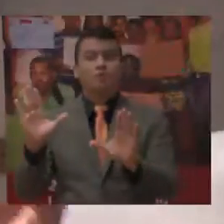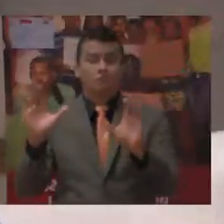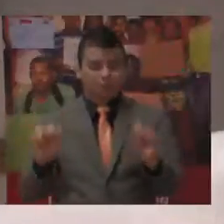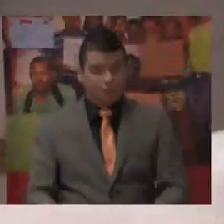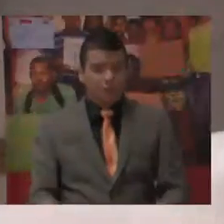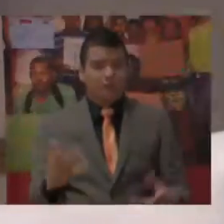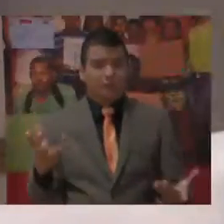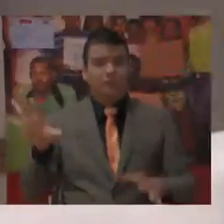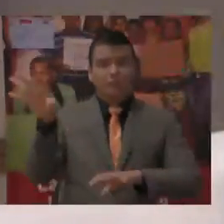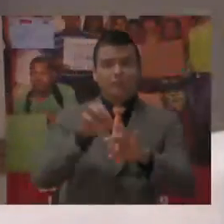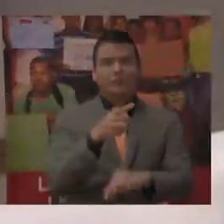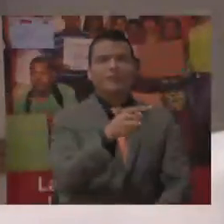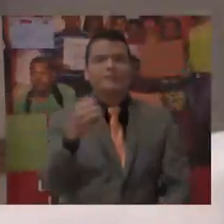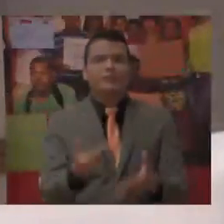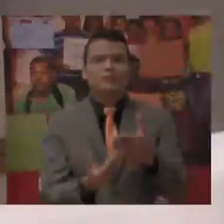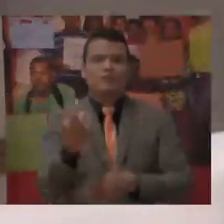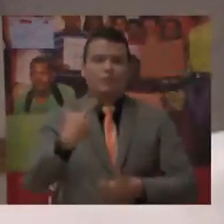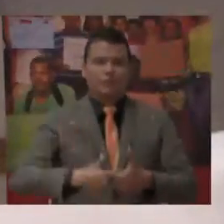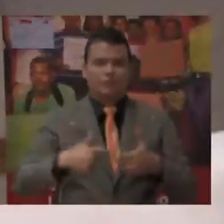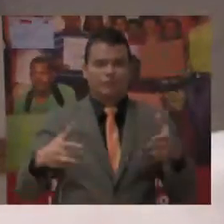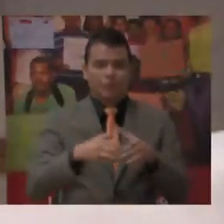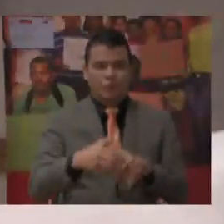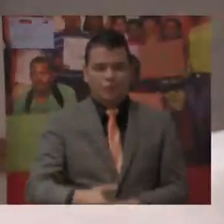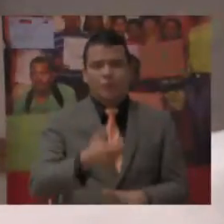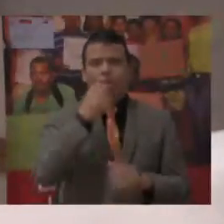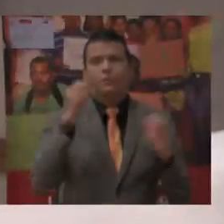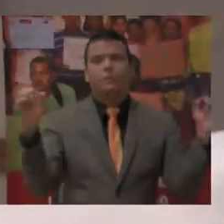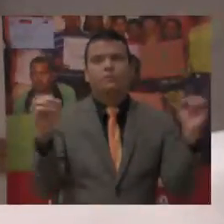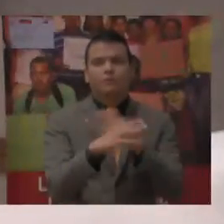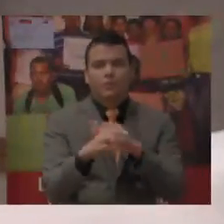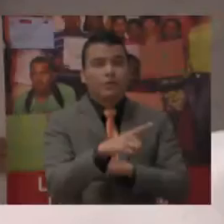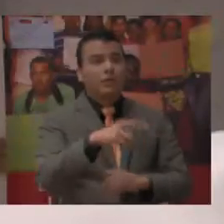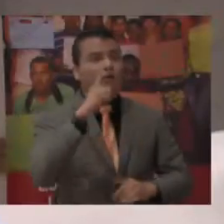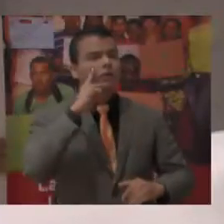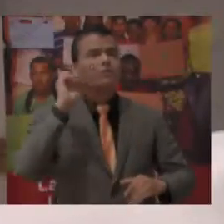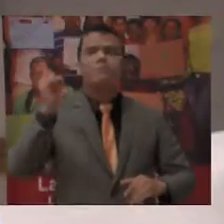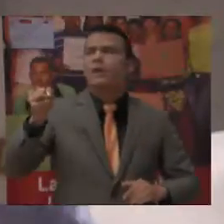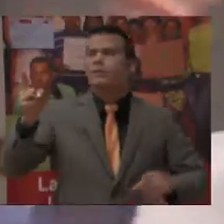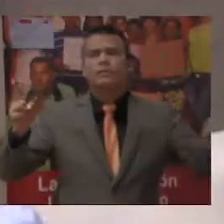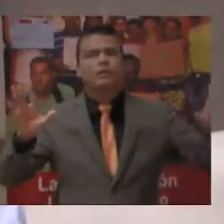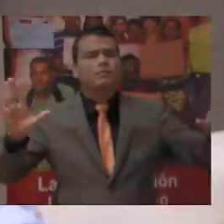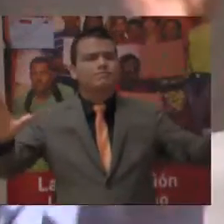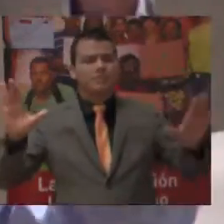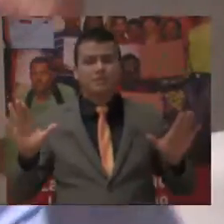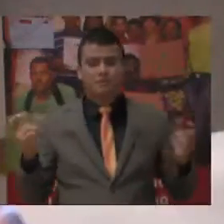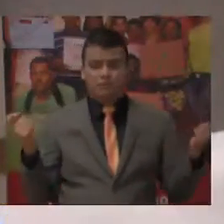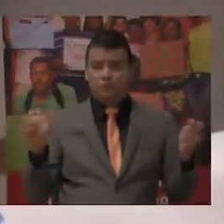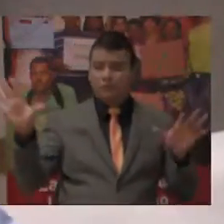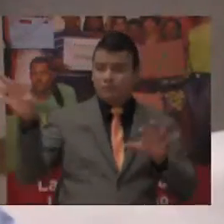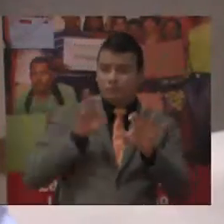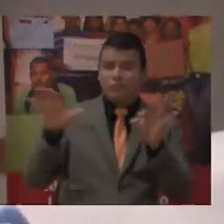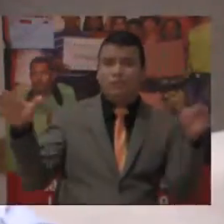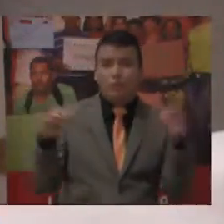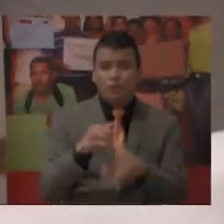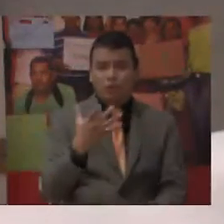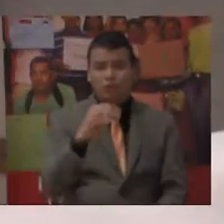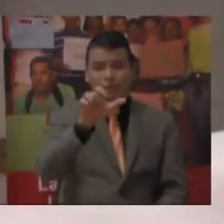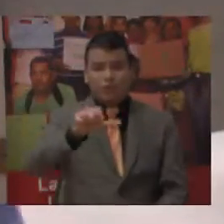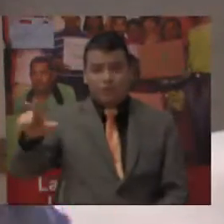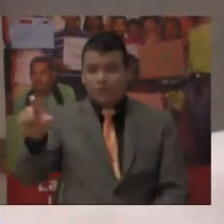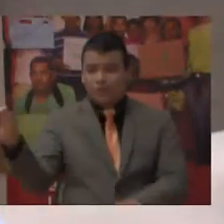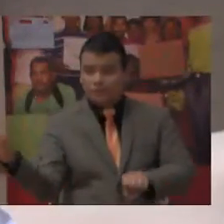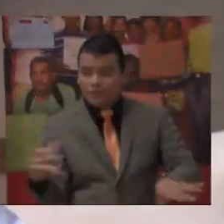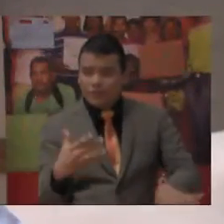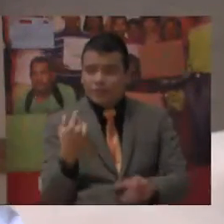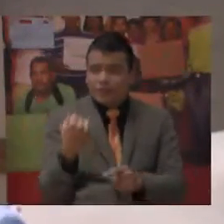100 nuevos guardas de tránsito y 100 ordenadores del tráfico, y dije, metan 50 reinsertados, entonces me dijeron